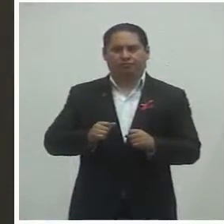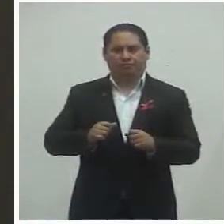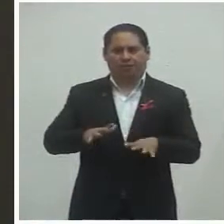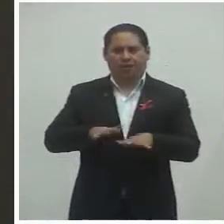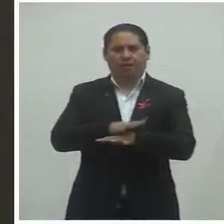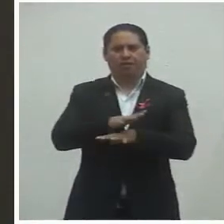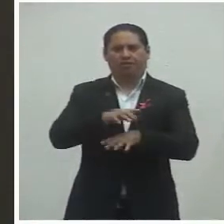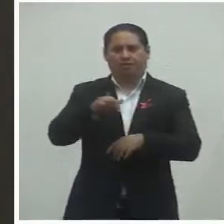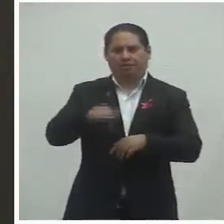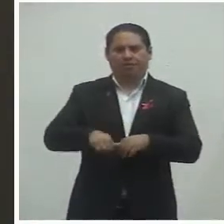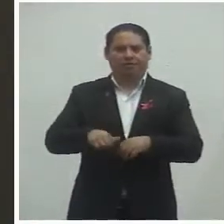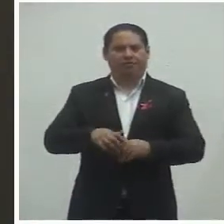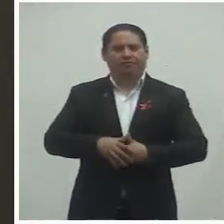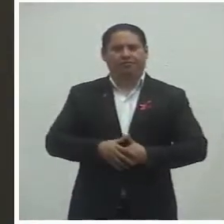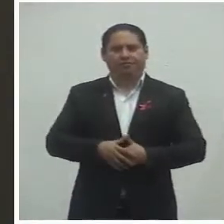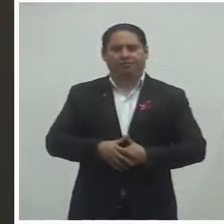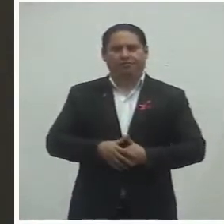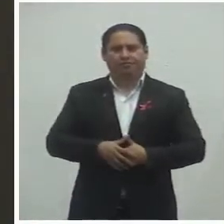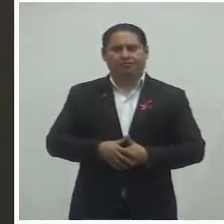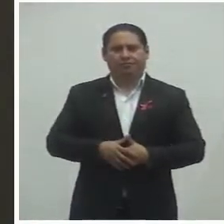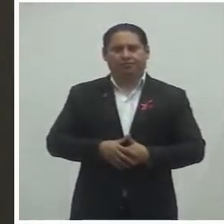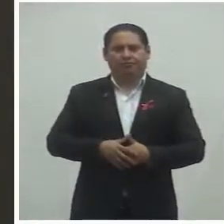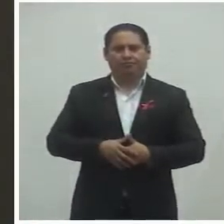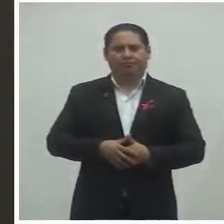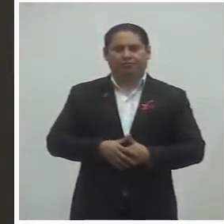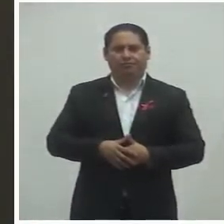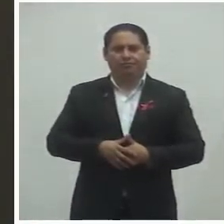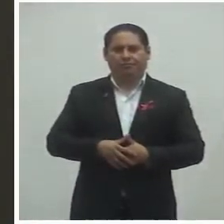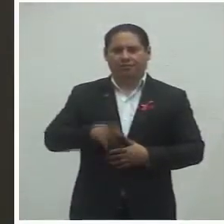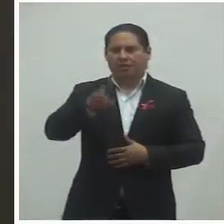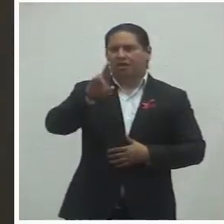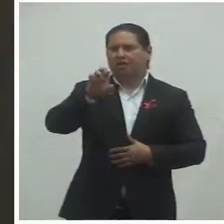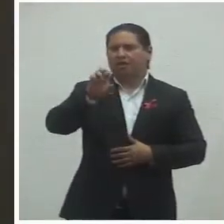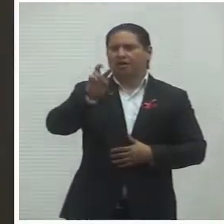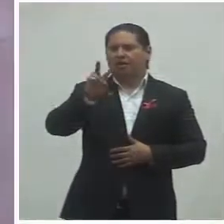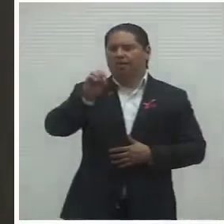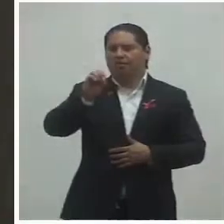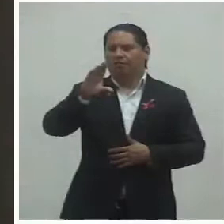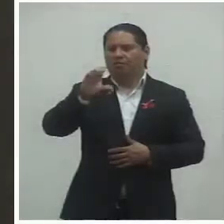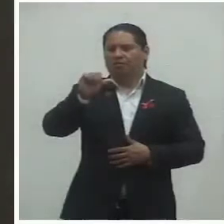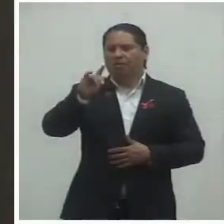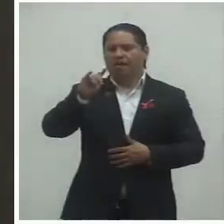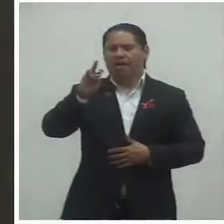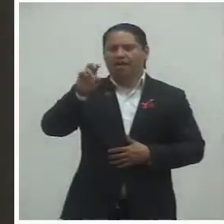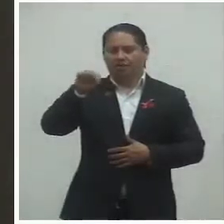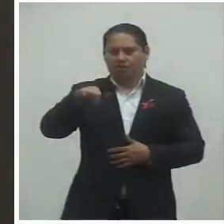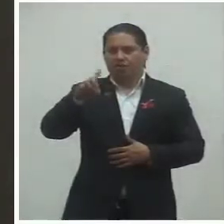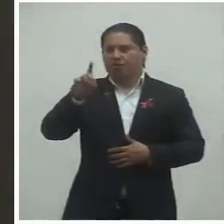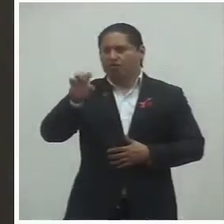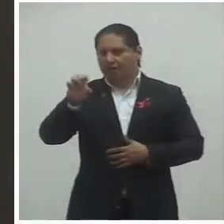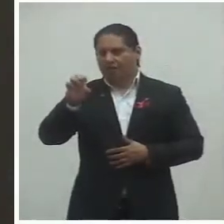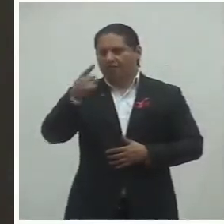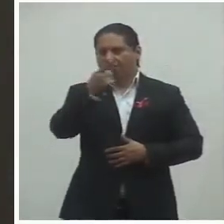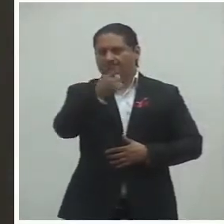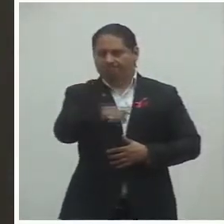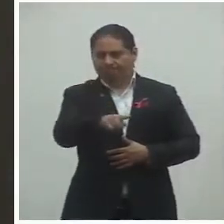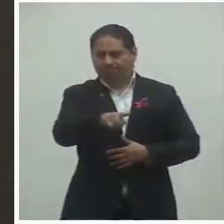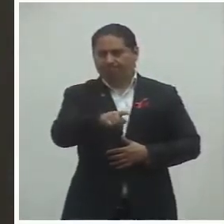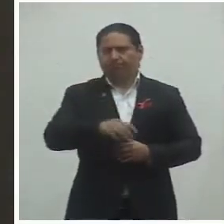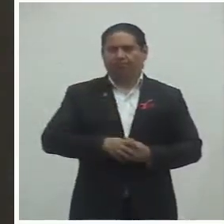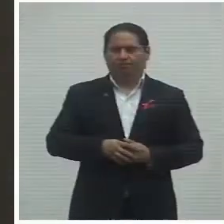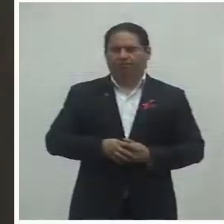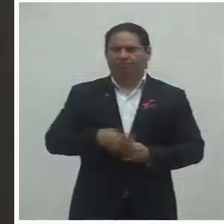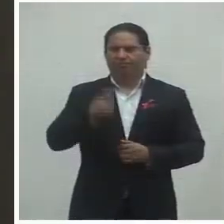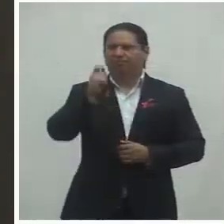sociales. Se trata de la revocación del mandato para la presidencia de la República, que